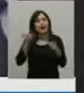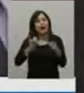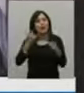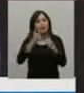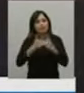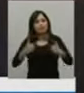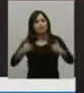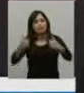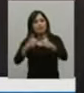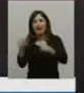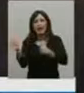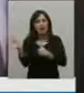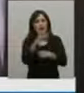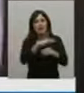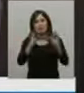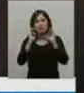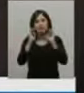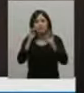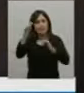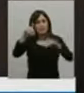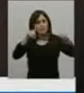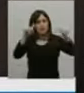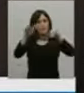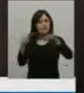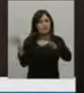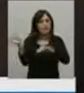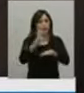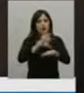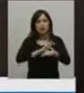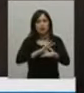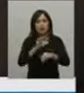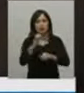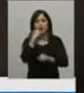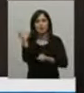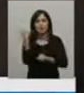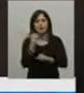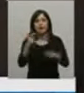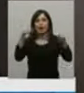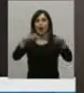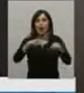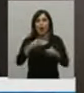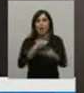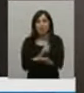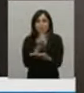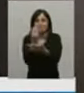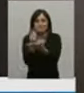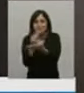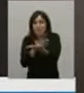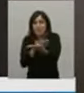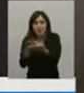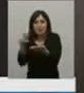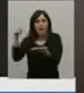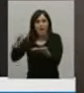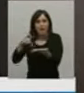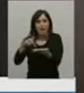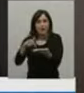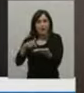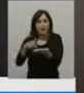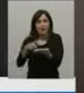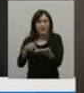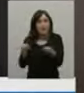a todos y a cada uno de los actores. No, mirá, yo recién estoy asumiendo, pero a partir de este momento lo